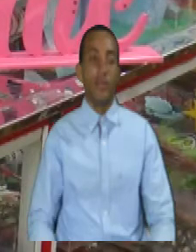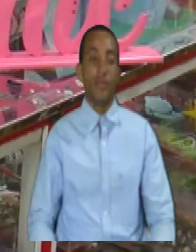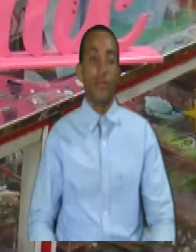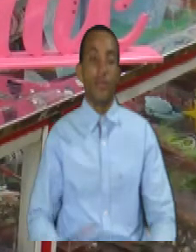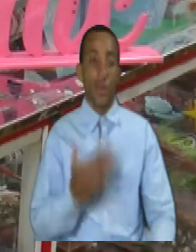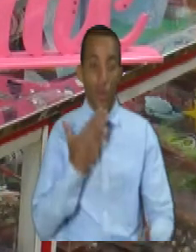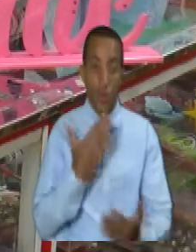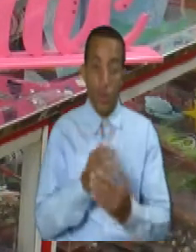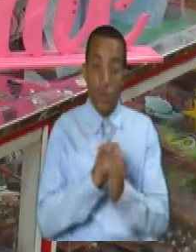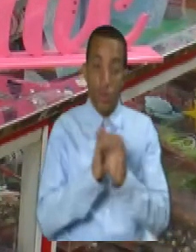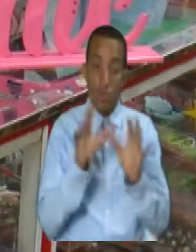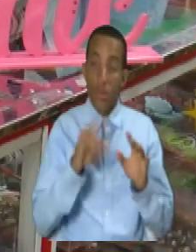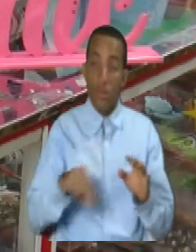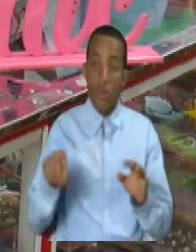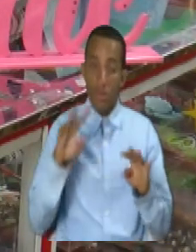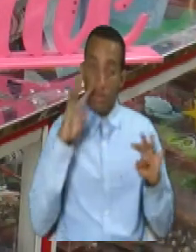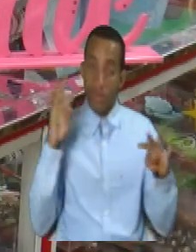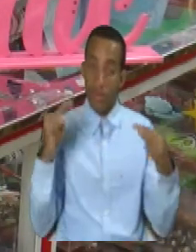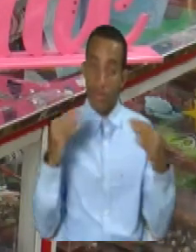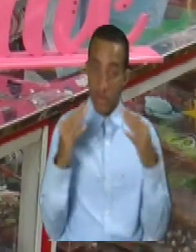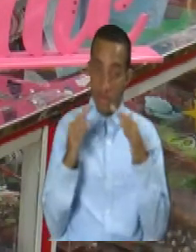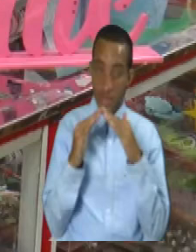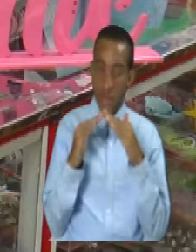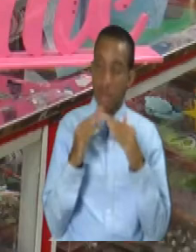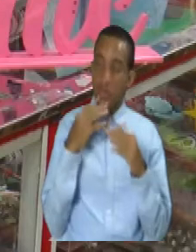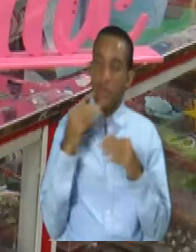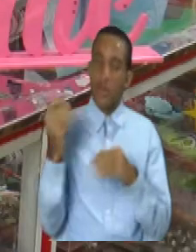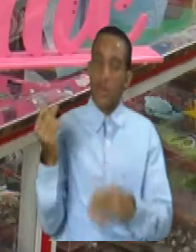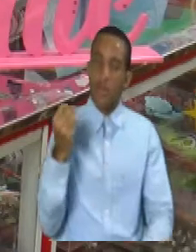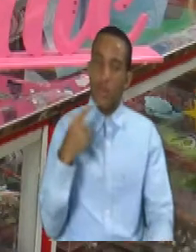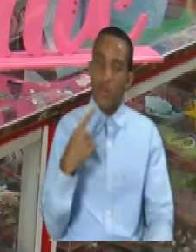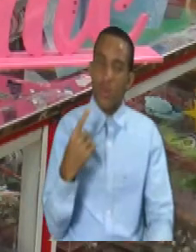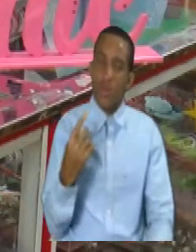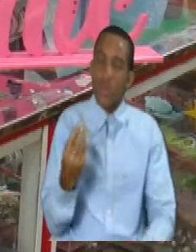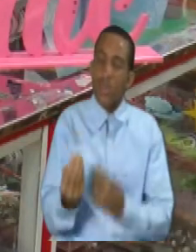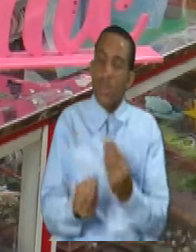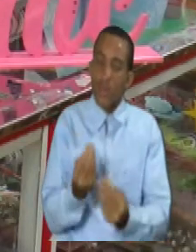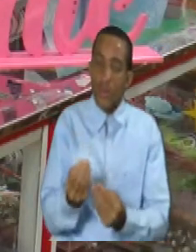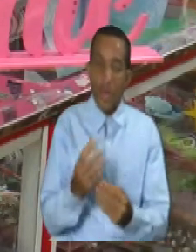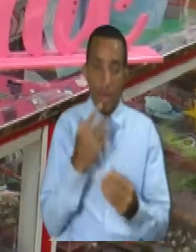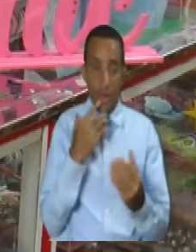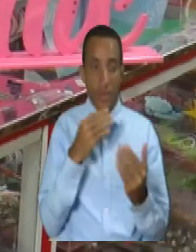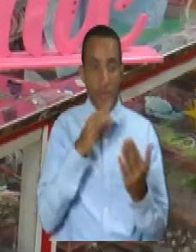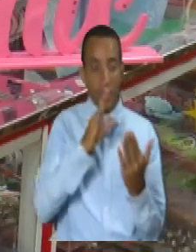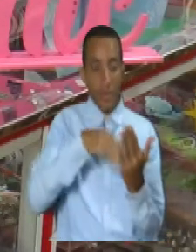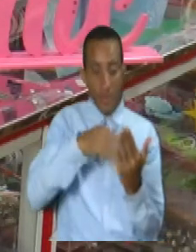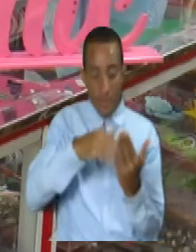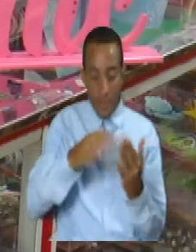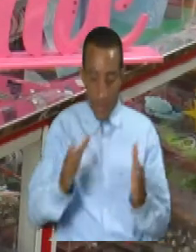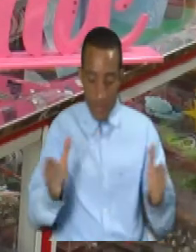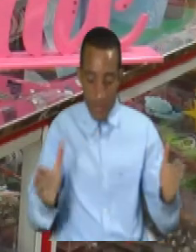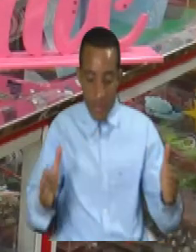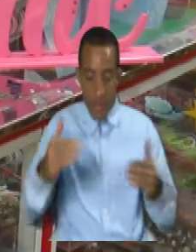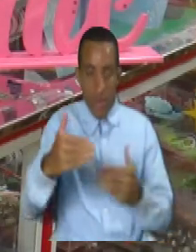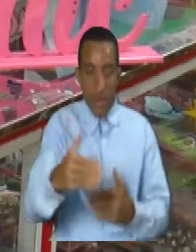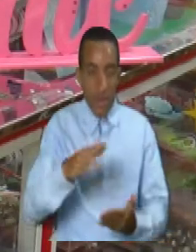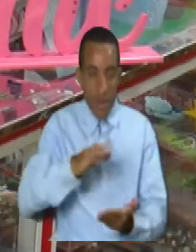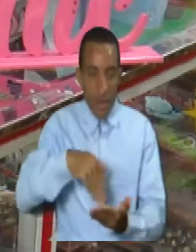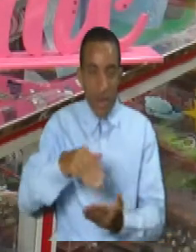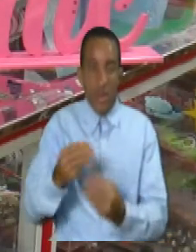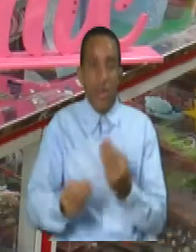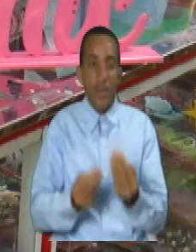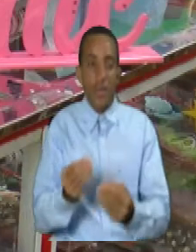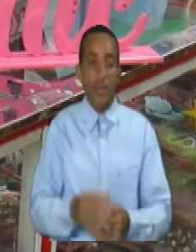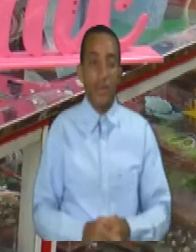Buenos días, televidentes en casa. Un televidente nos pregunta qué debemos hacer para poder pintar una caja en MDF. Entonces, para